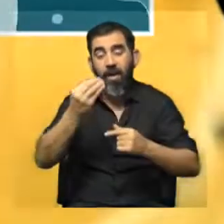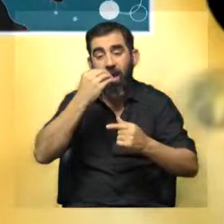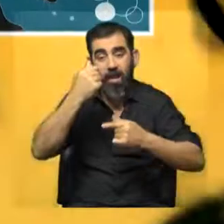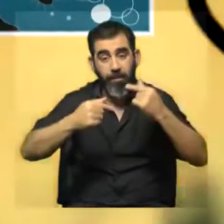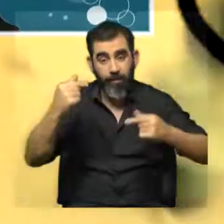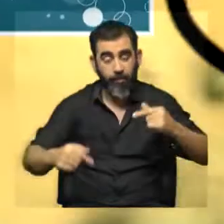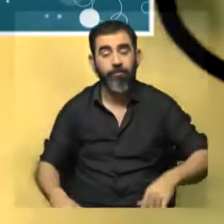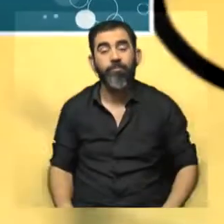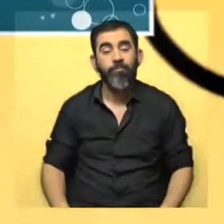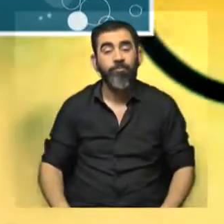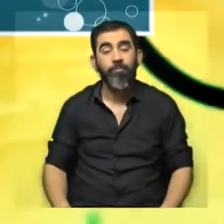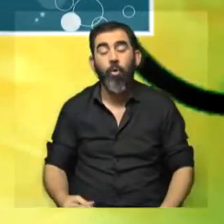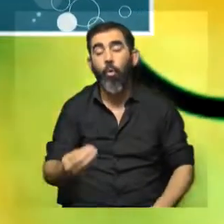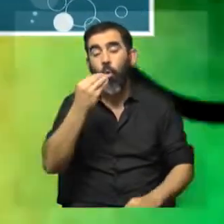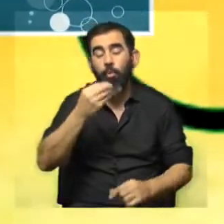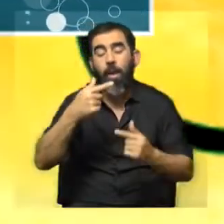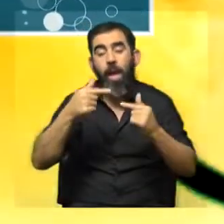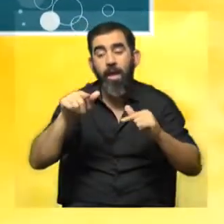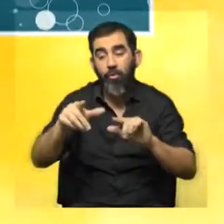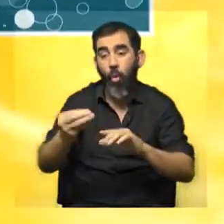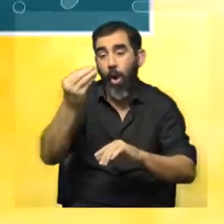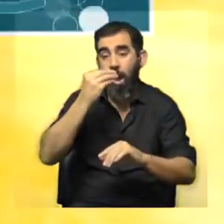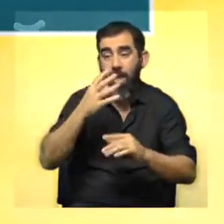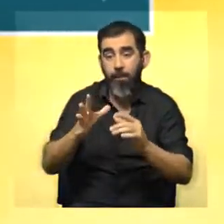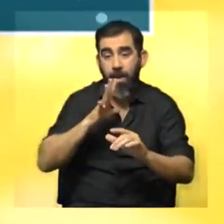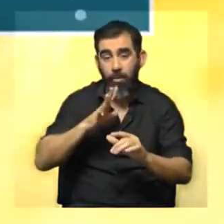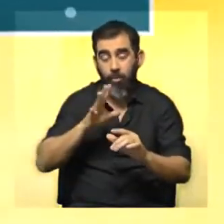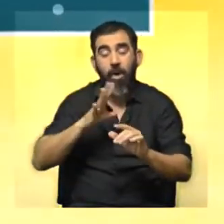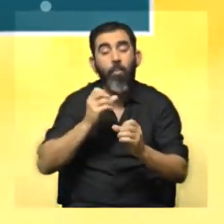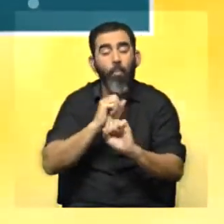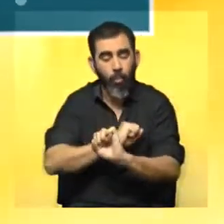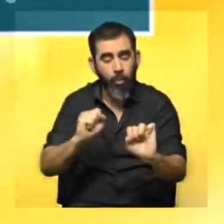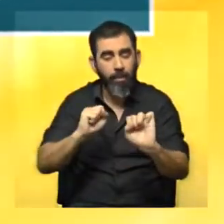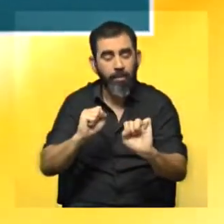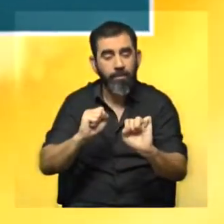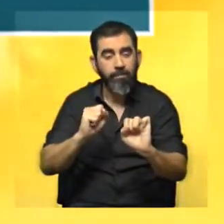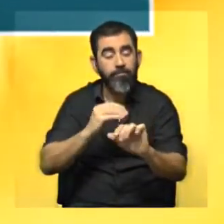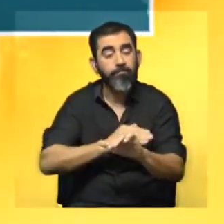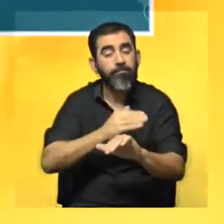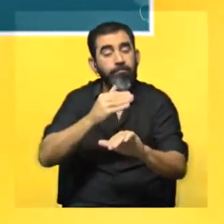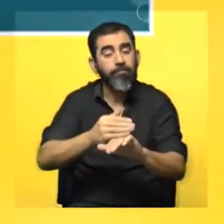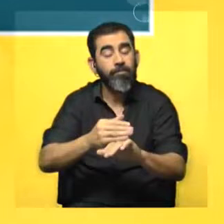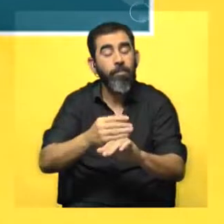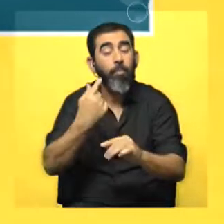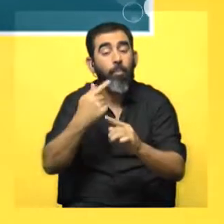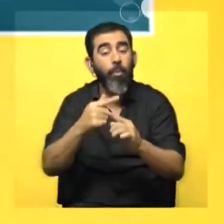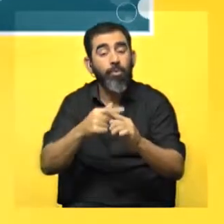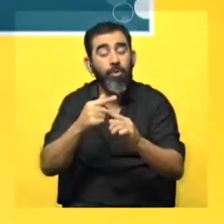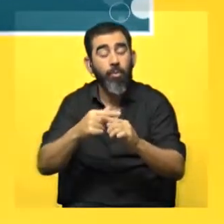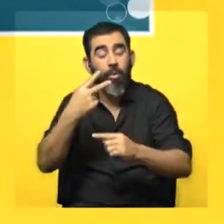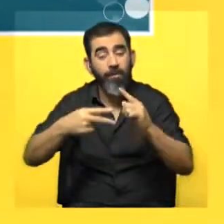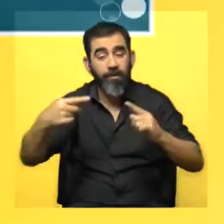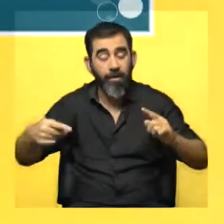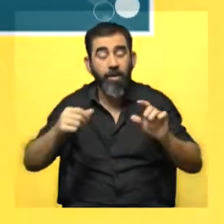Entonces, consumir alimentos fermentados que puedan tener esas capacidades de impactar en la diversidad de nuestra microbiota